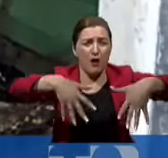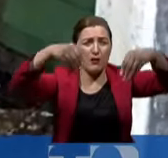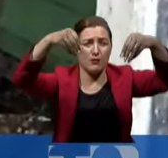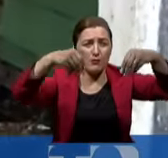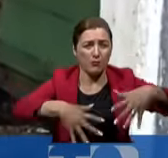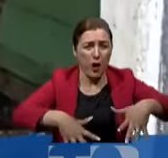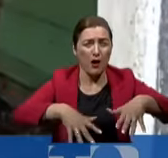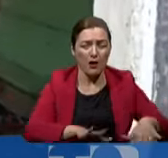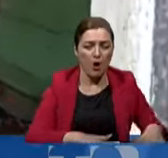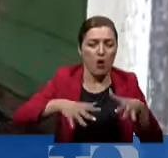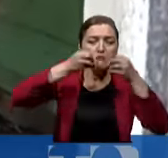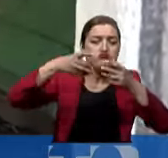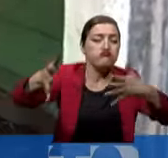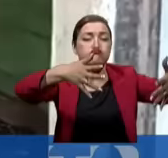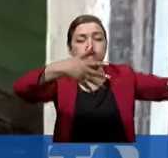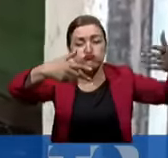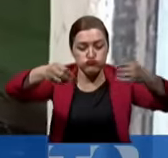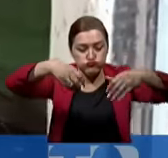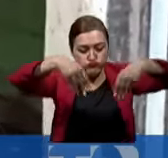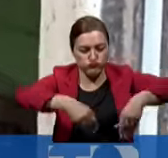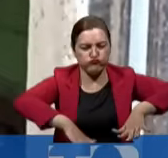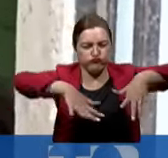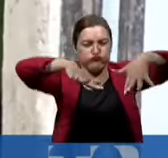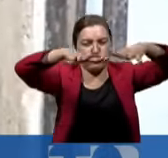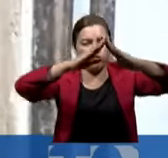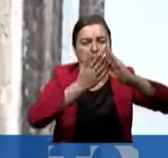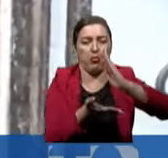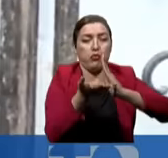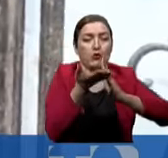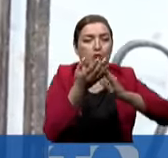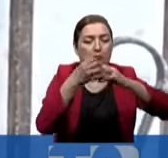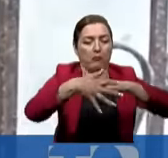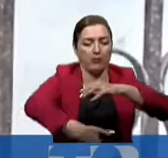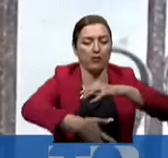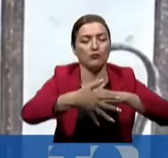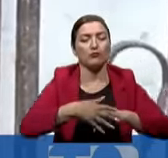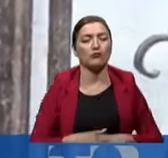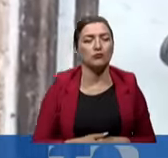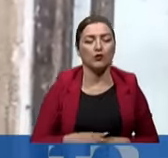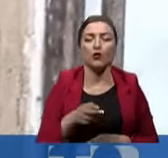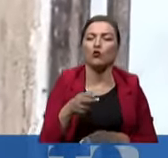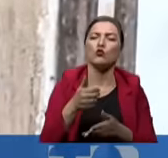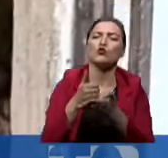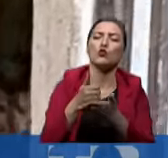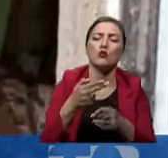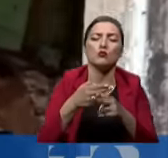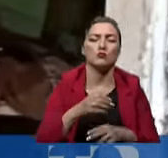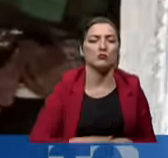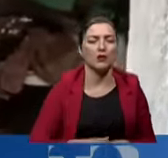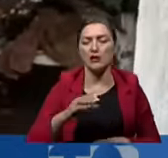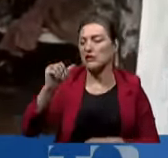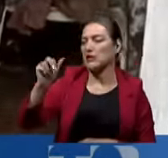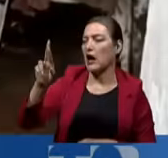vientos que azotaban acá el cantón Echandía, pues, deje este panorama. Buenos días, déjeme con su nombre, por favor. Carmen